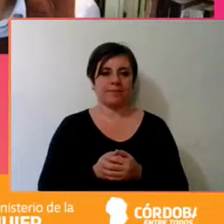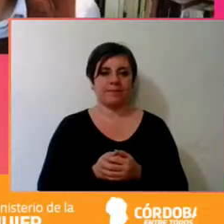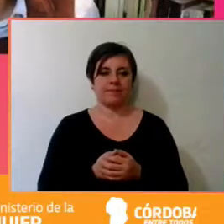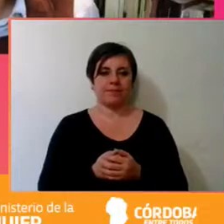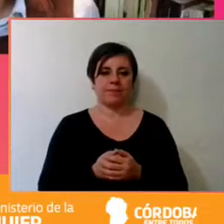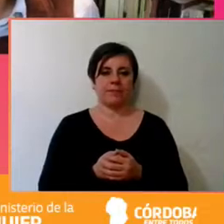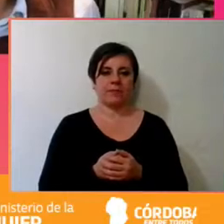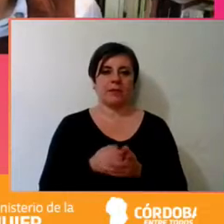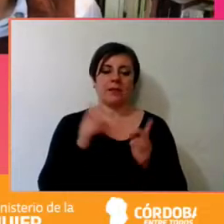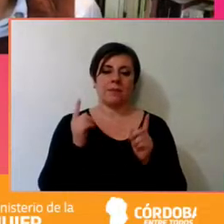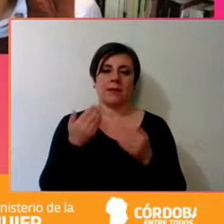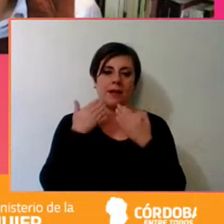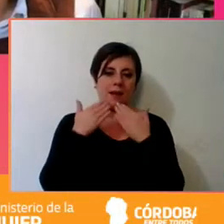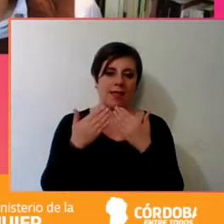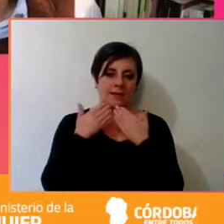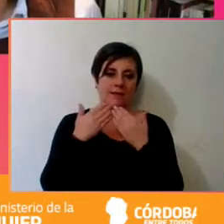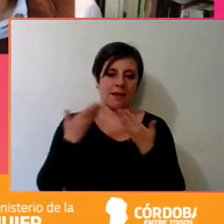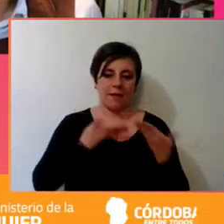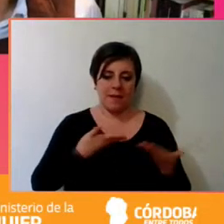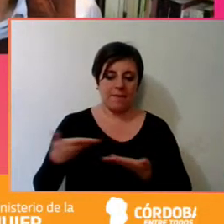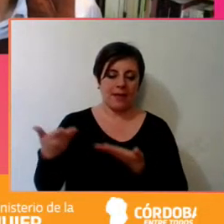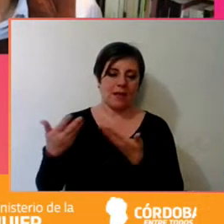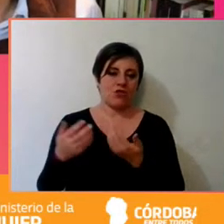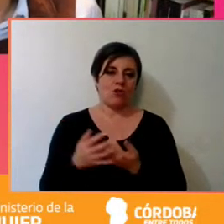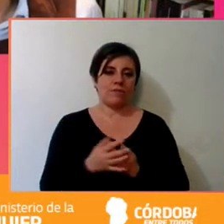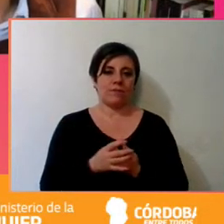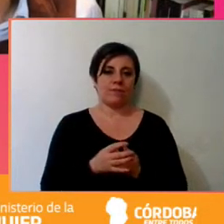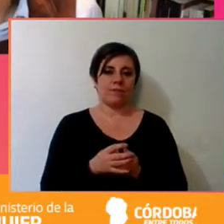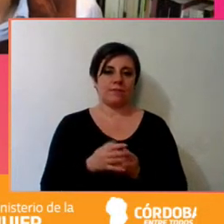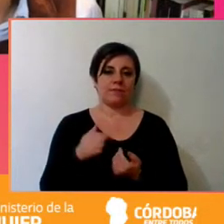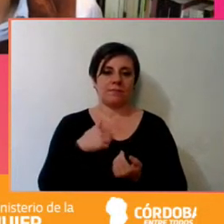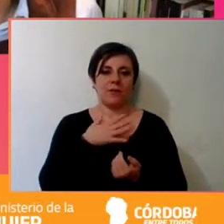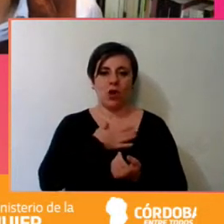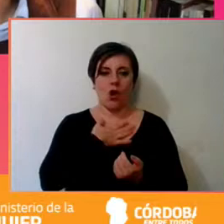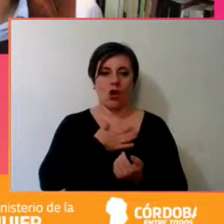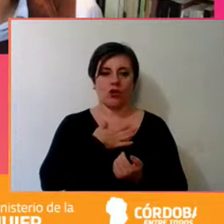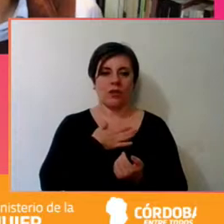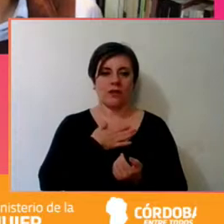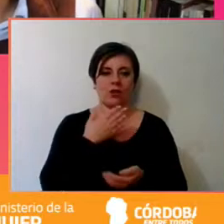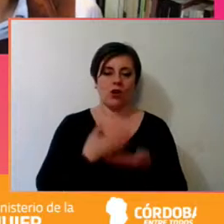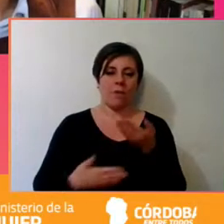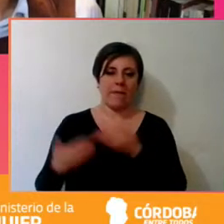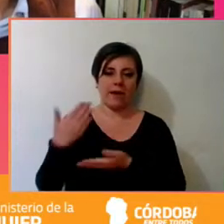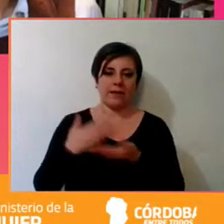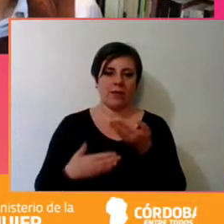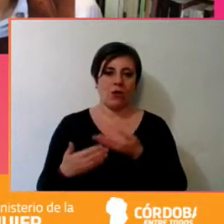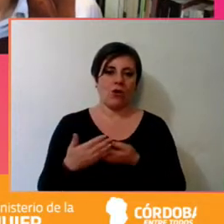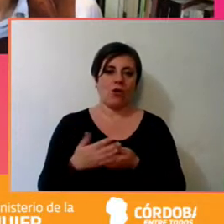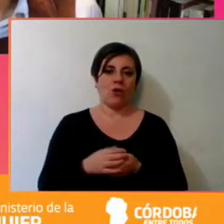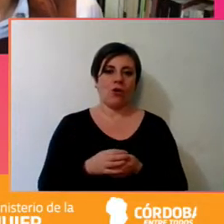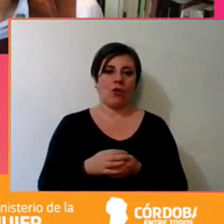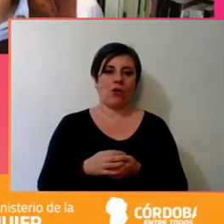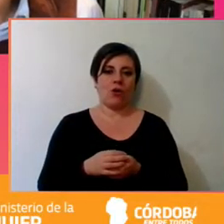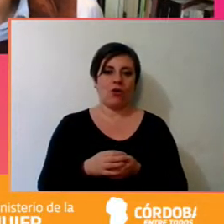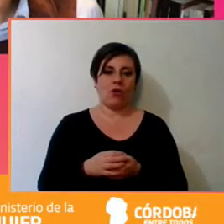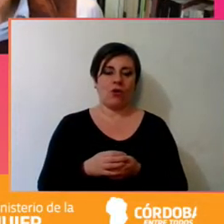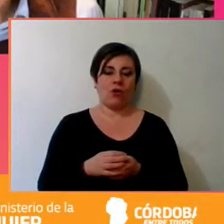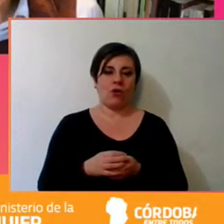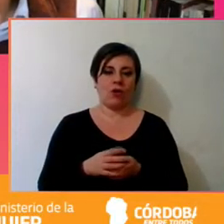también agradecer la invitación, me dio gusto haber compartido pues con